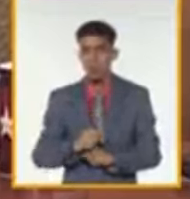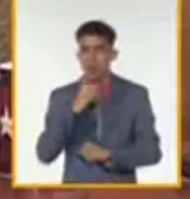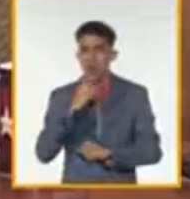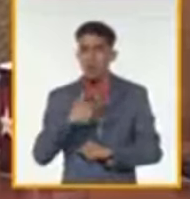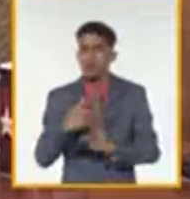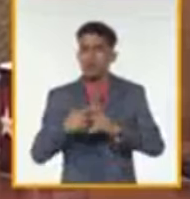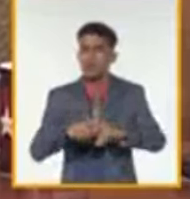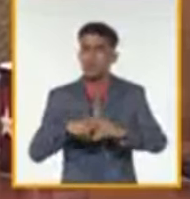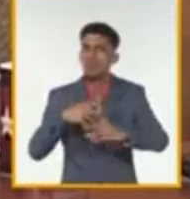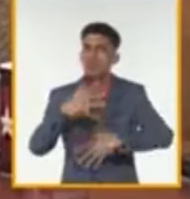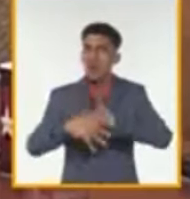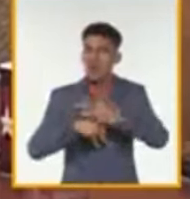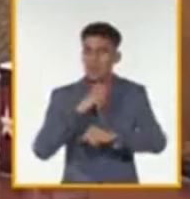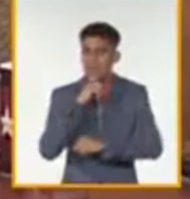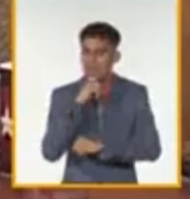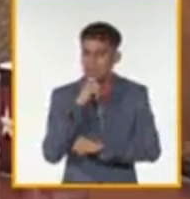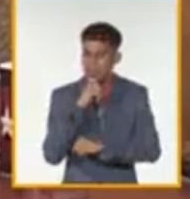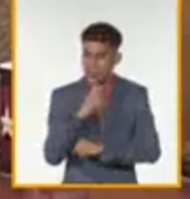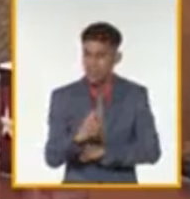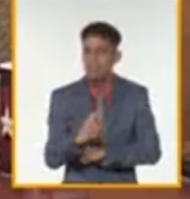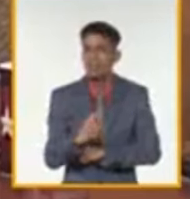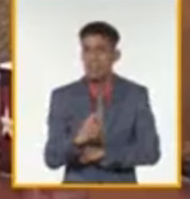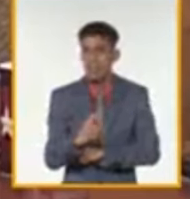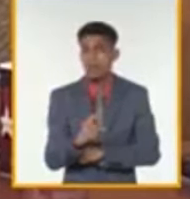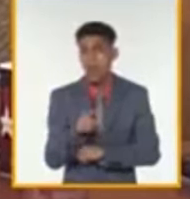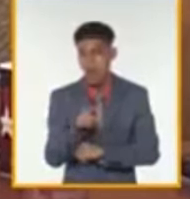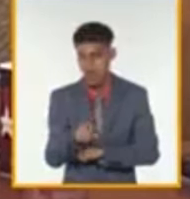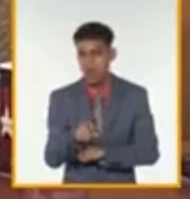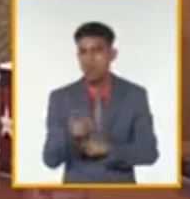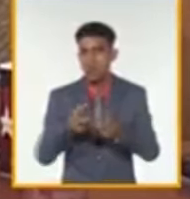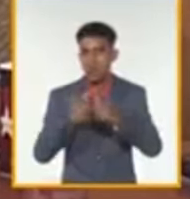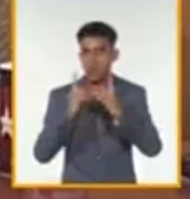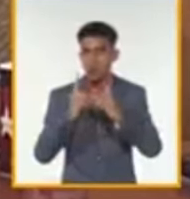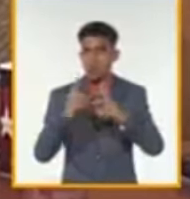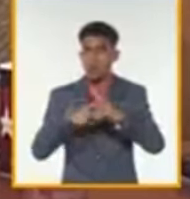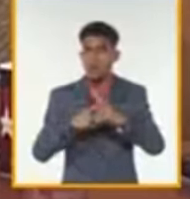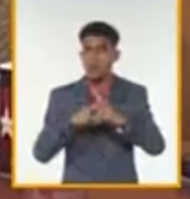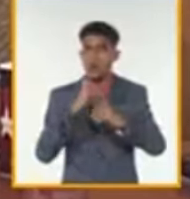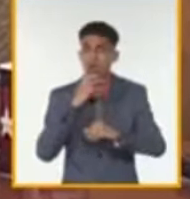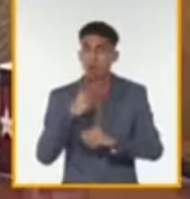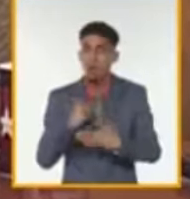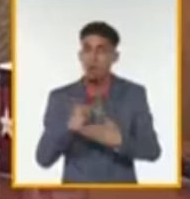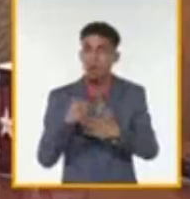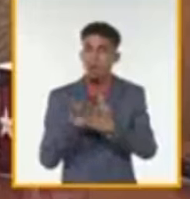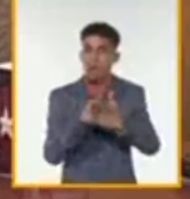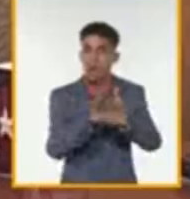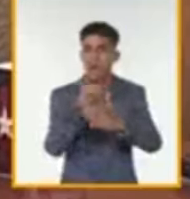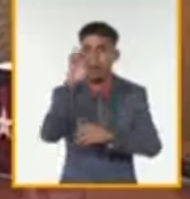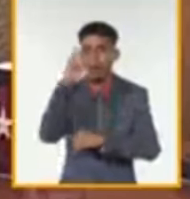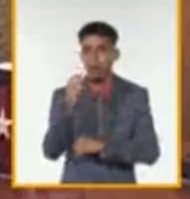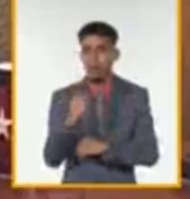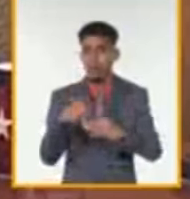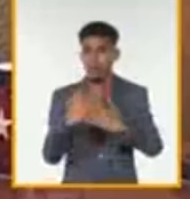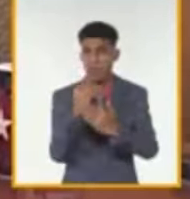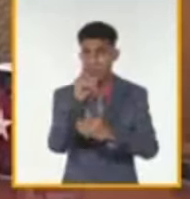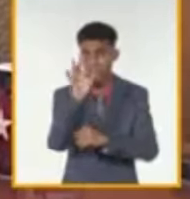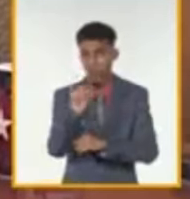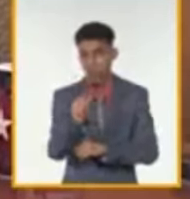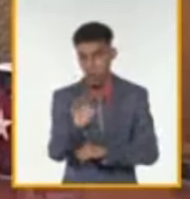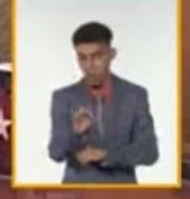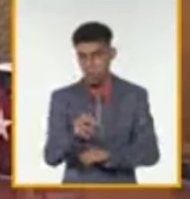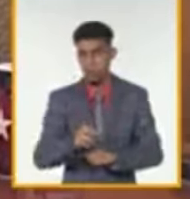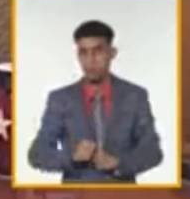problemáticas tan difíciles para nosotros y cómo llevar adelante la economía villac lña ahí estaremos el día 18